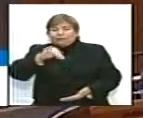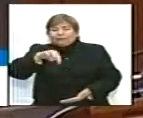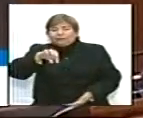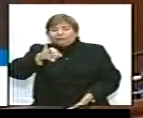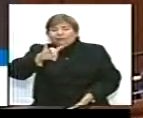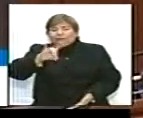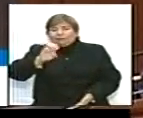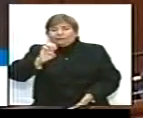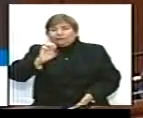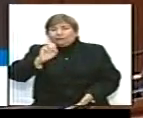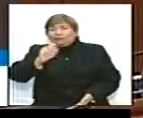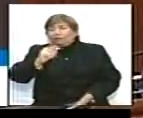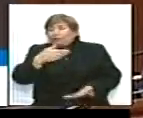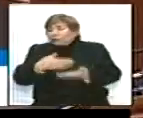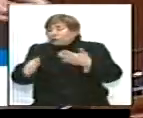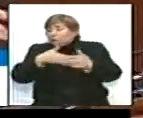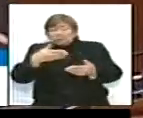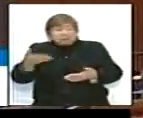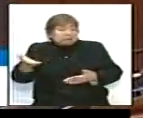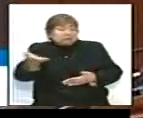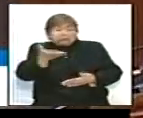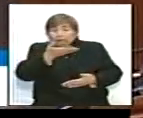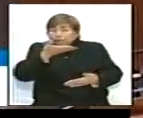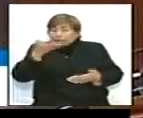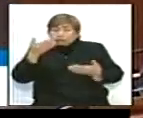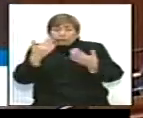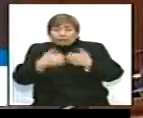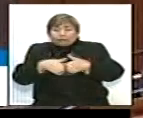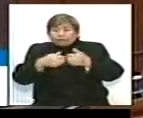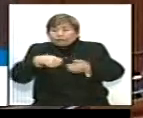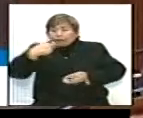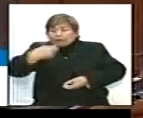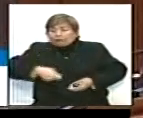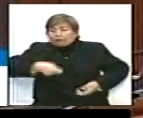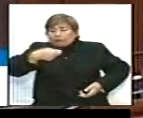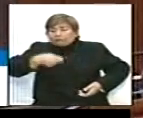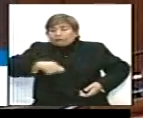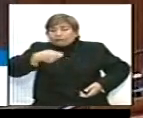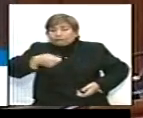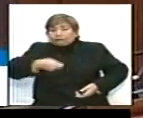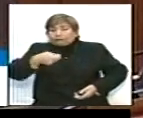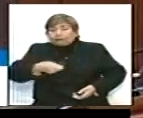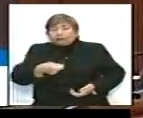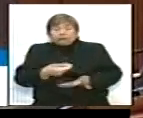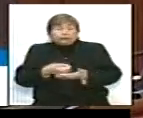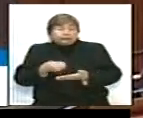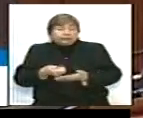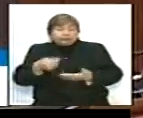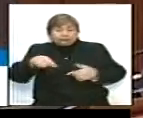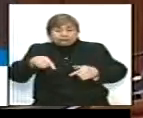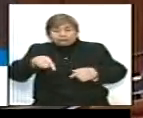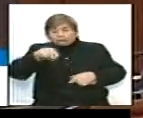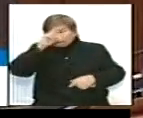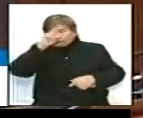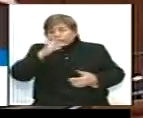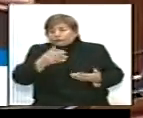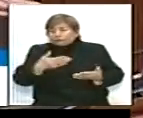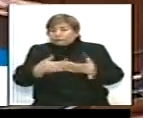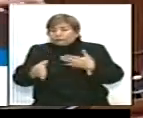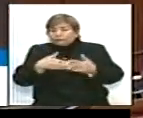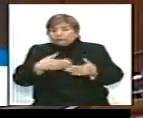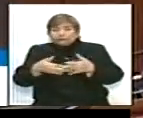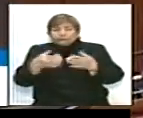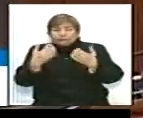Un impuesto como cualquier empresa da, paga por estar en nuestro país, como cualquier